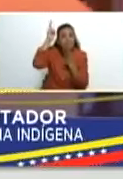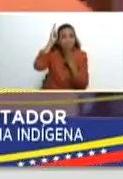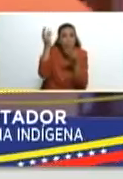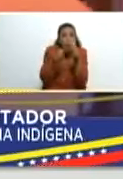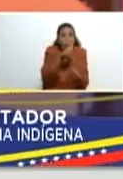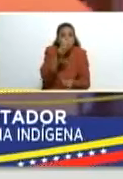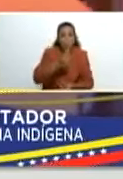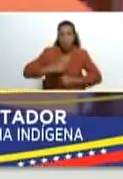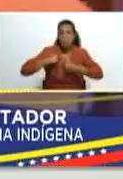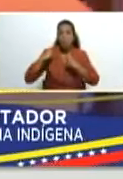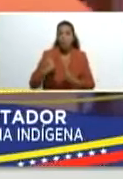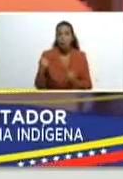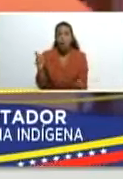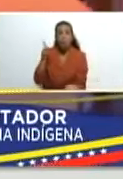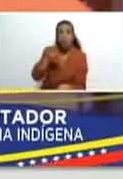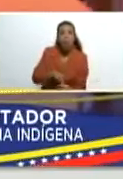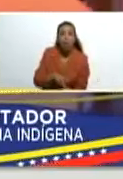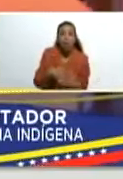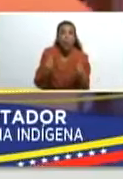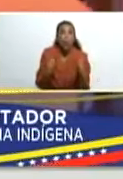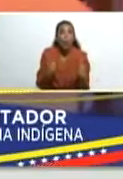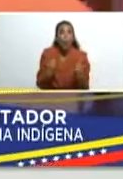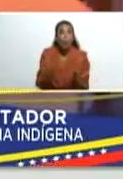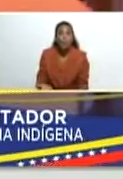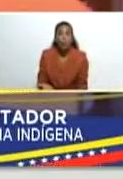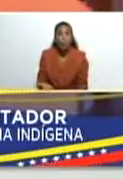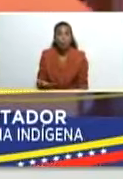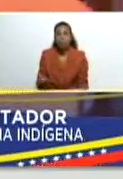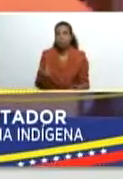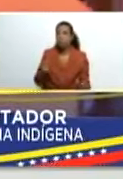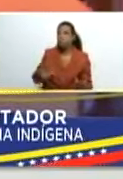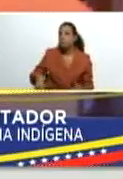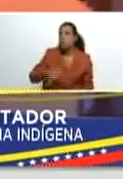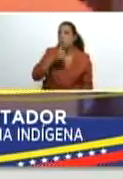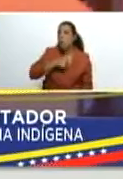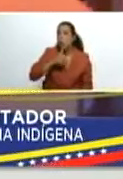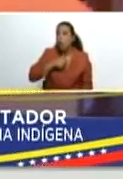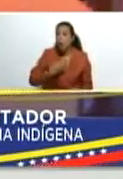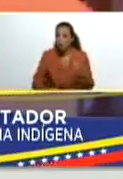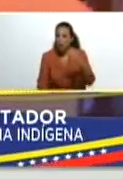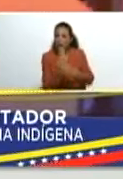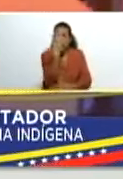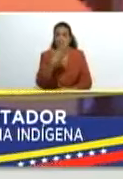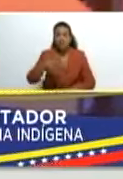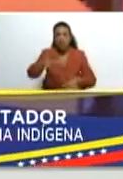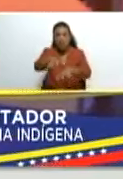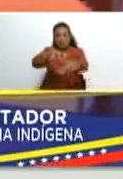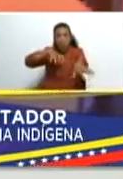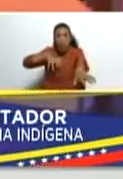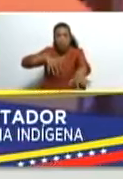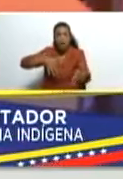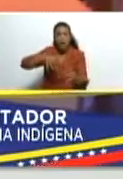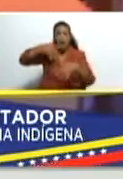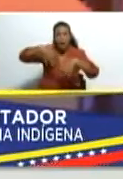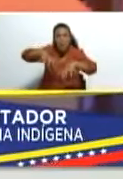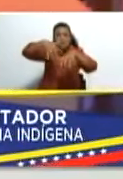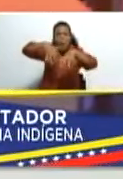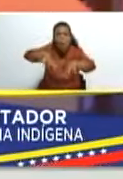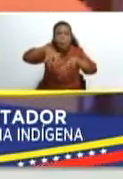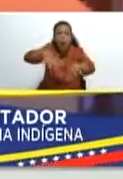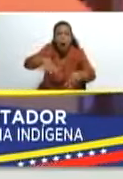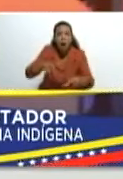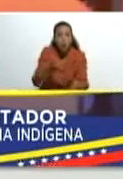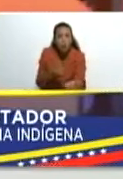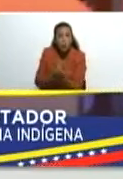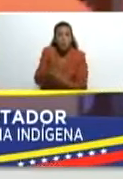especial, espiritual, que tuvo nuestro pueblo cuando se conformó en ejército libertador y le tocó